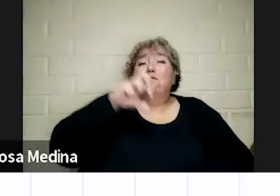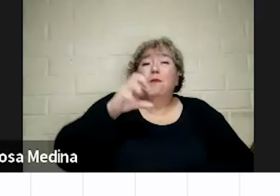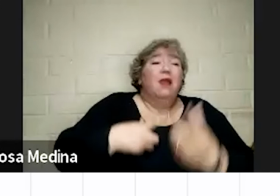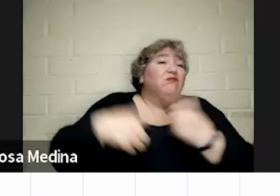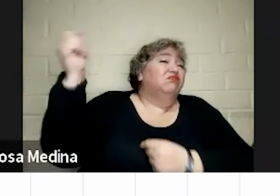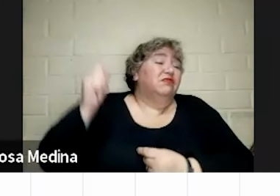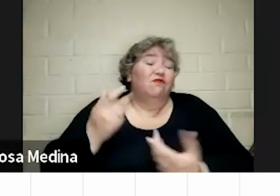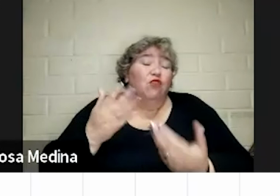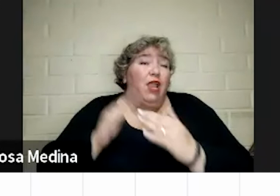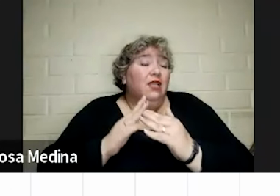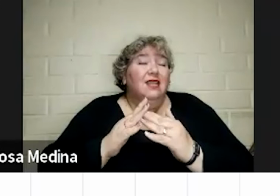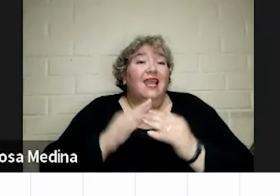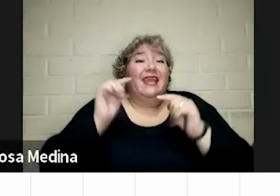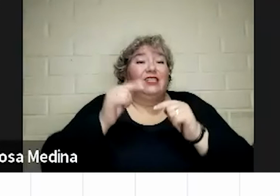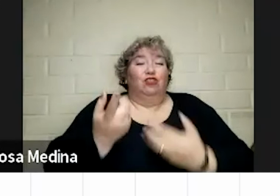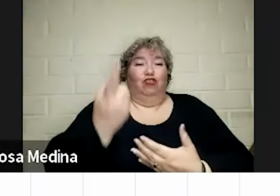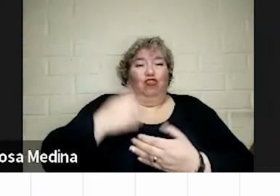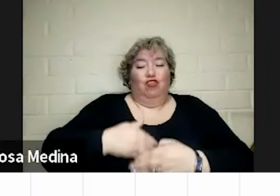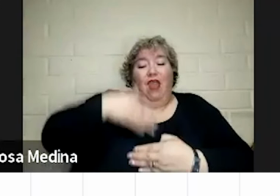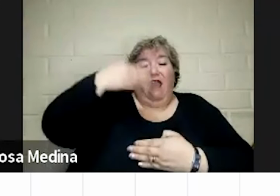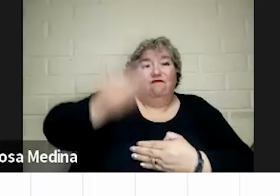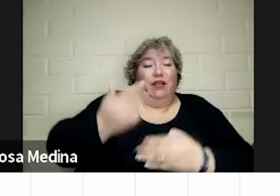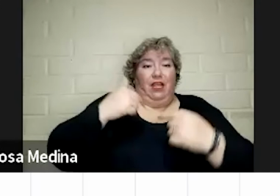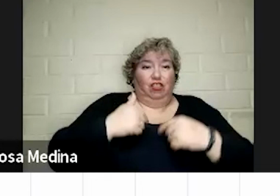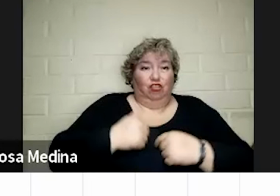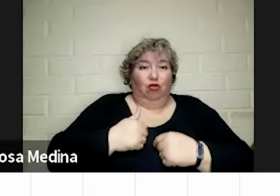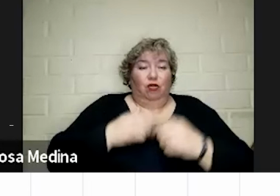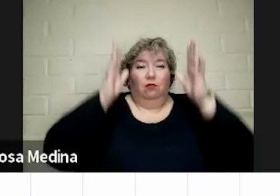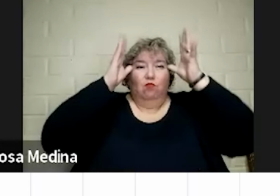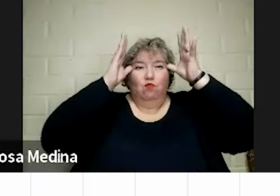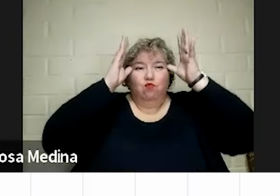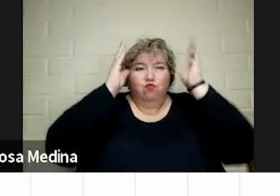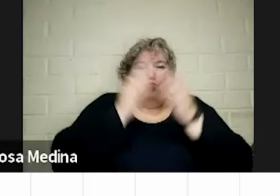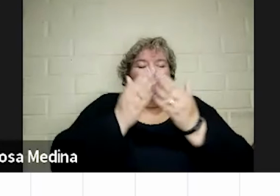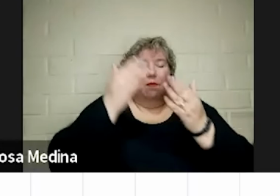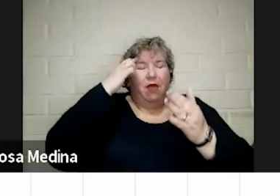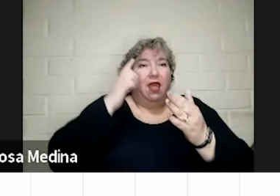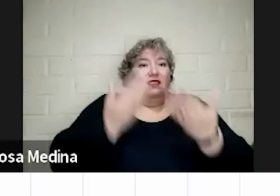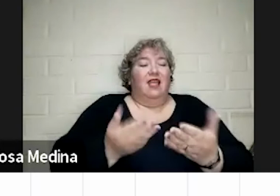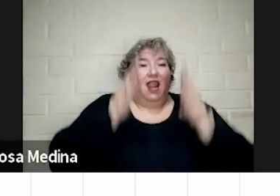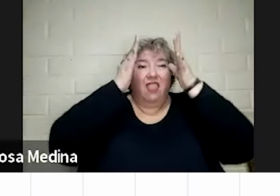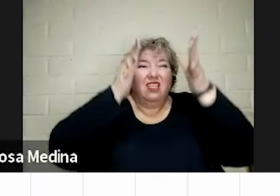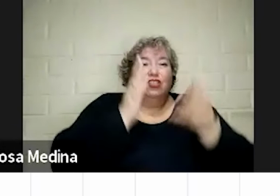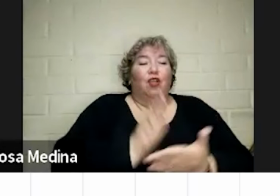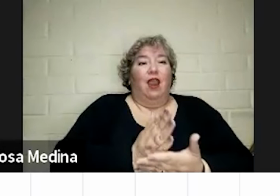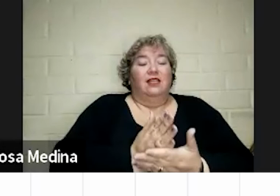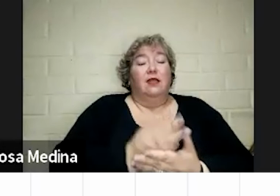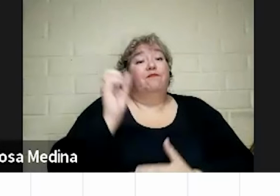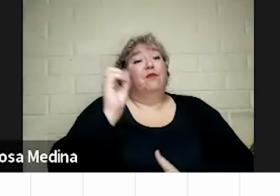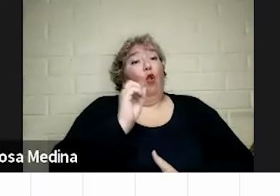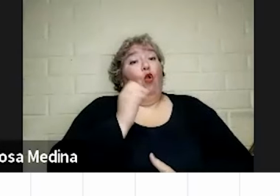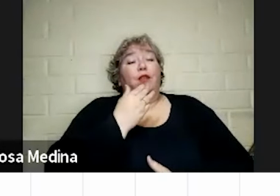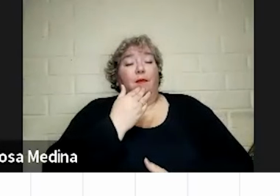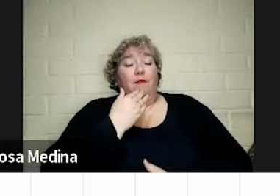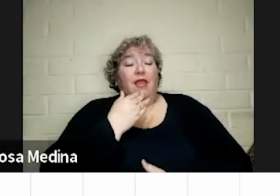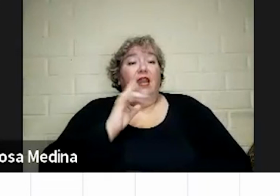predisposiciones internas. Yo tengo que inhibir eso para poder poner atención en clases. O también tengo que inhibir estímulos